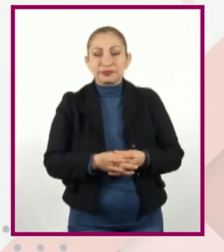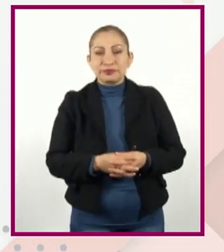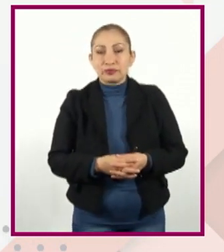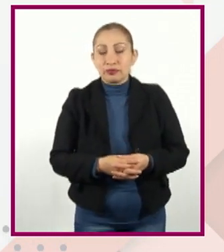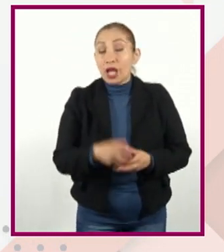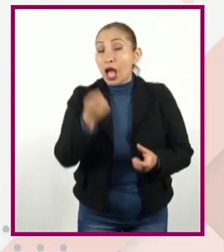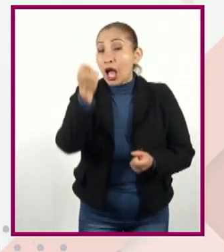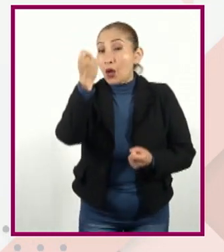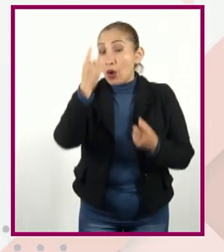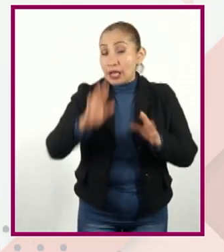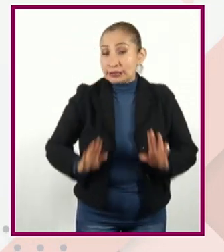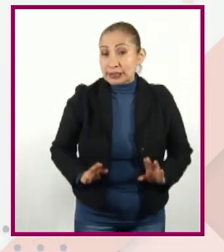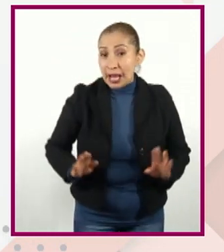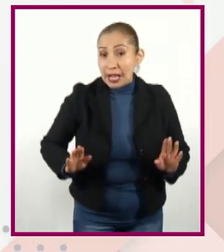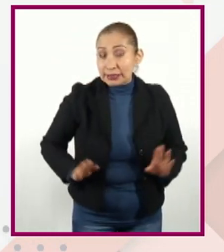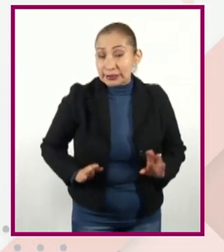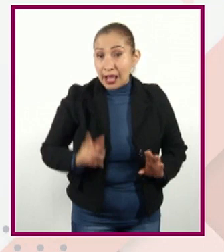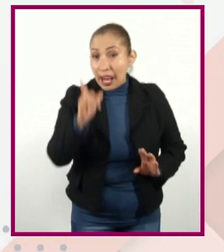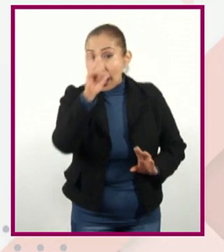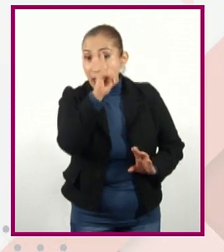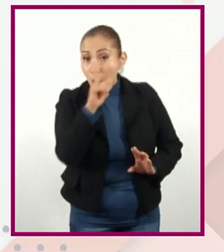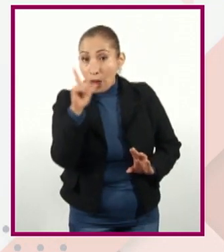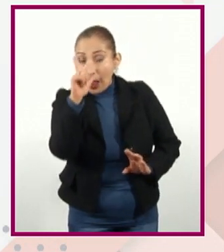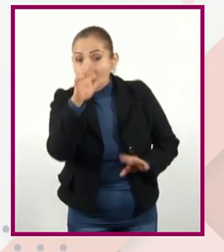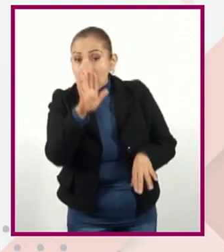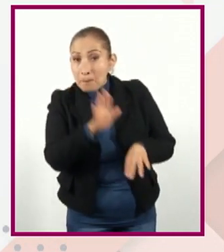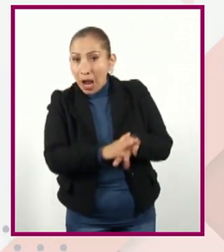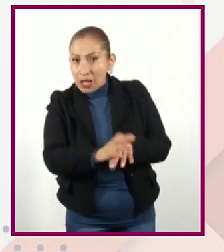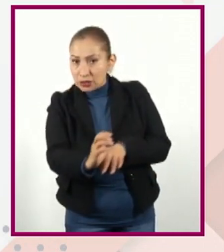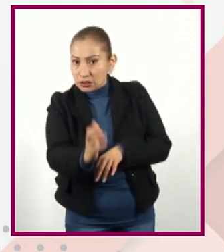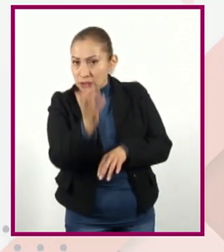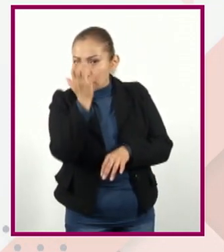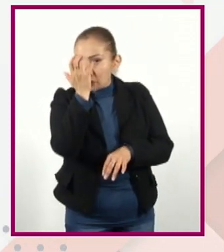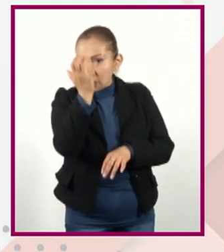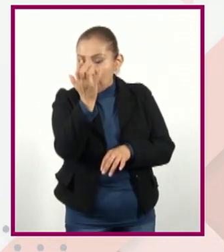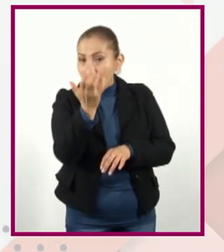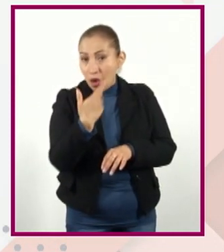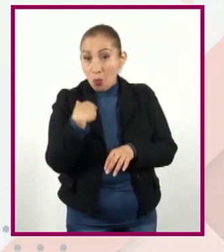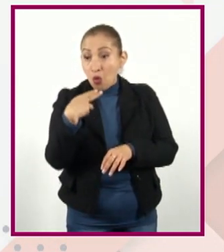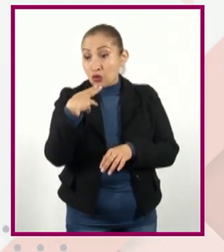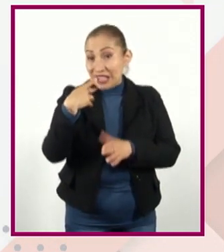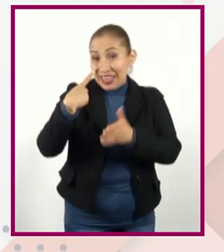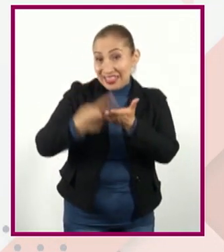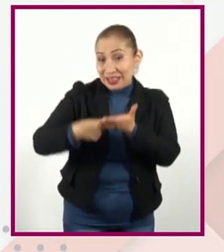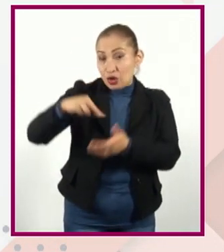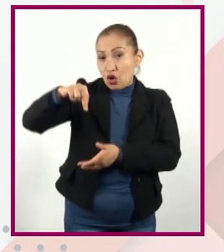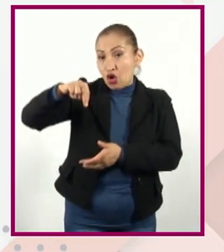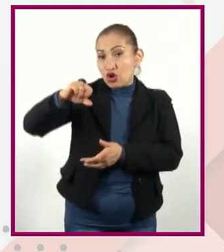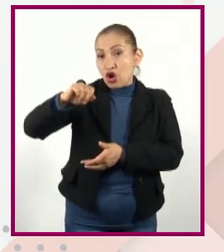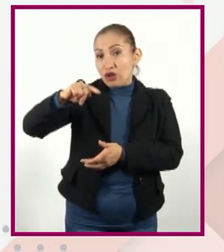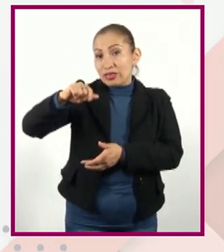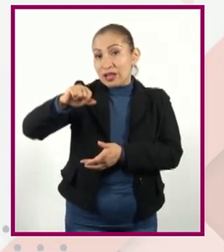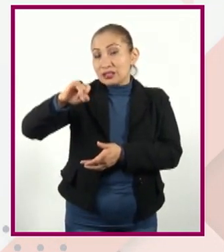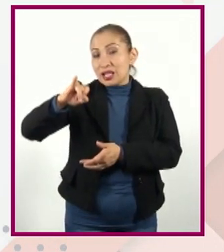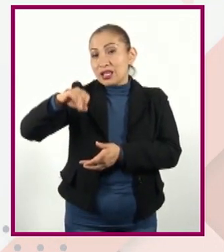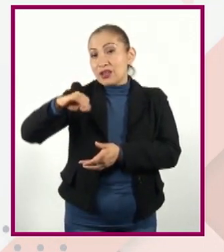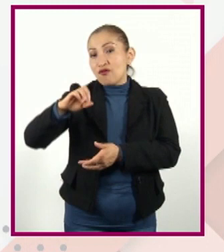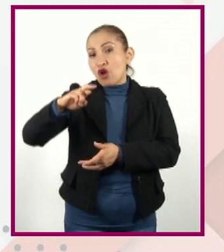Algunas de las características del lenguaje con mayor nivel de formalidad, como el que se usa en las notas informativas, son: